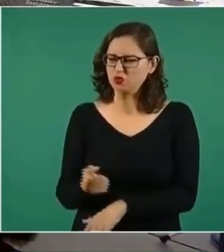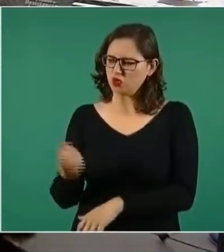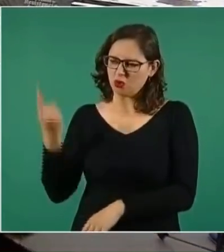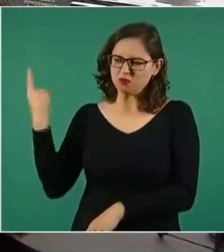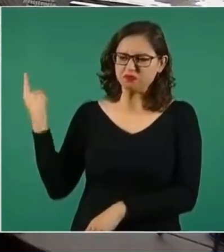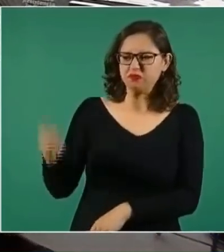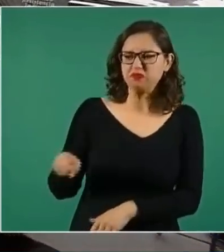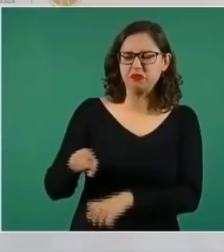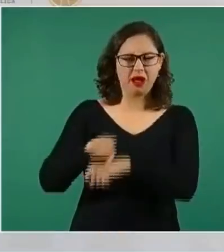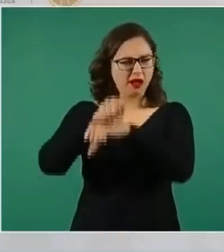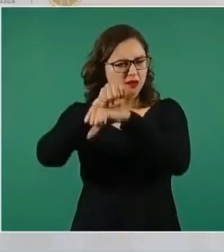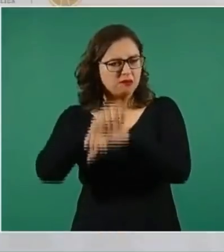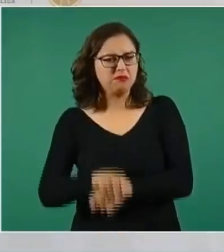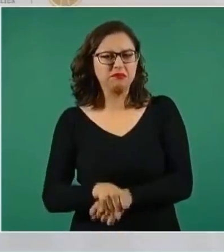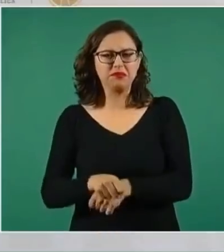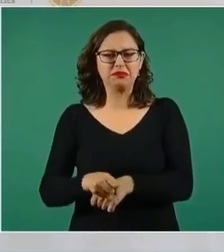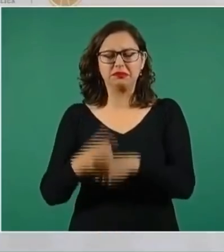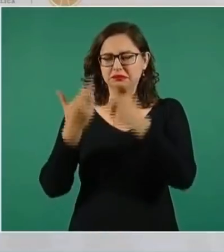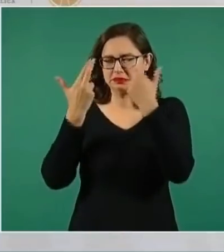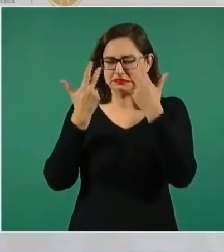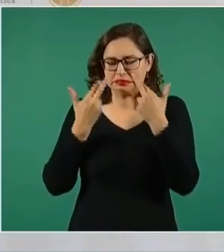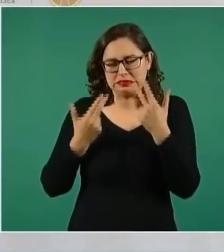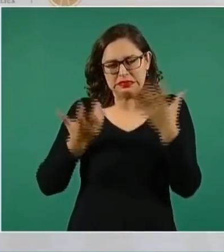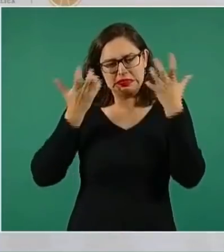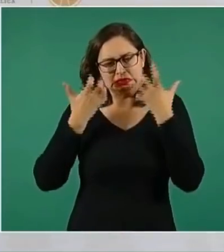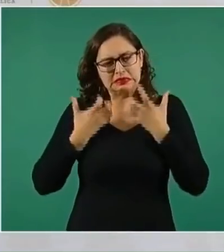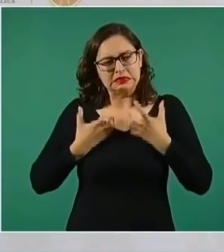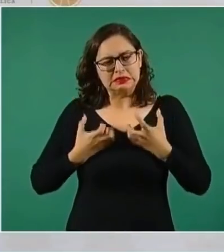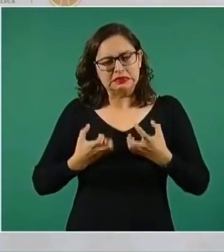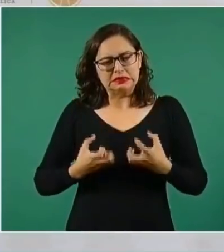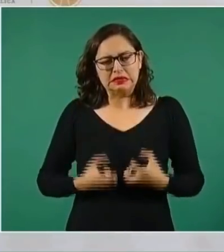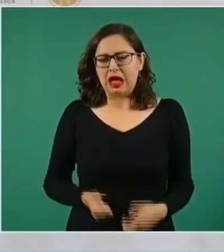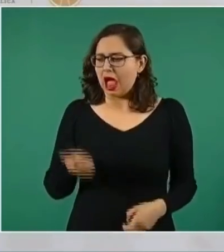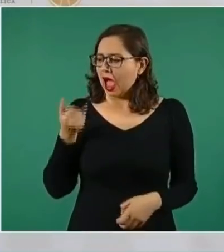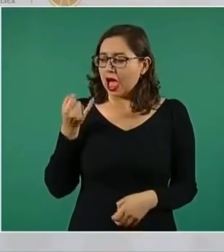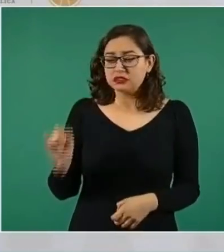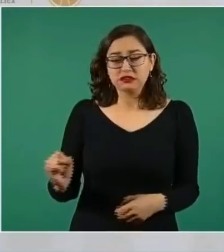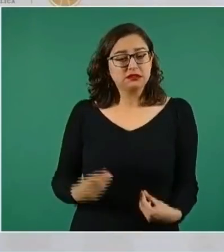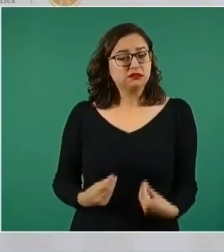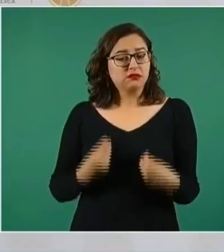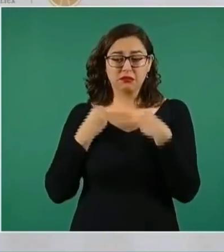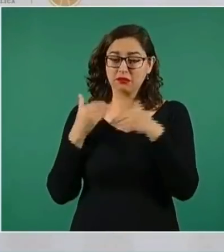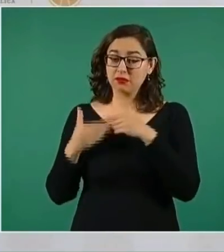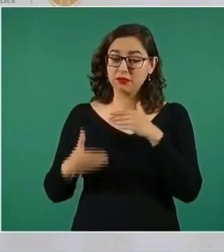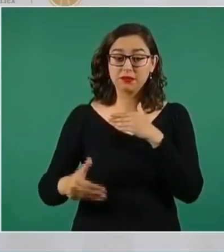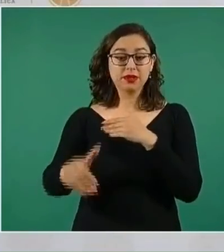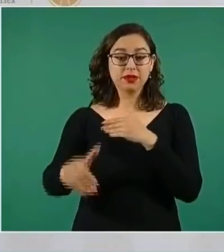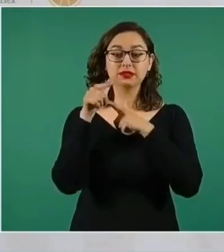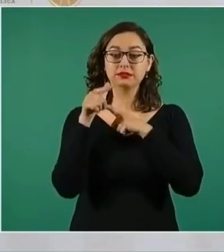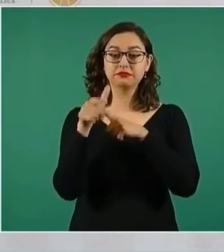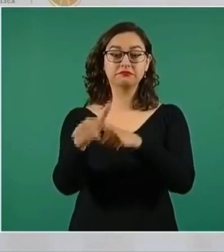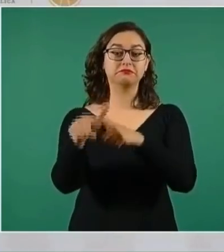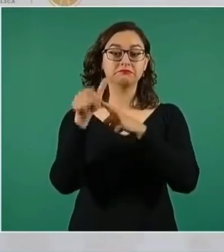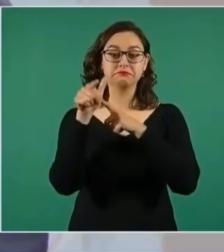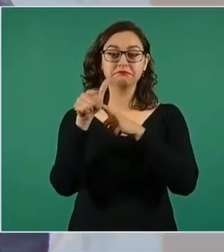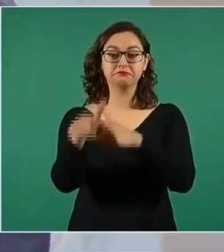esclavitud, desánimo y tristeza. Y como las malas